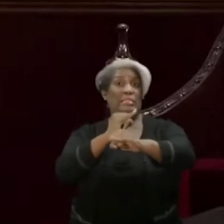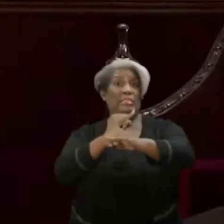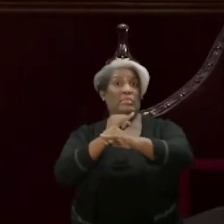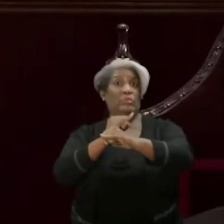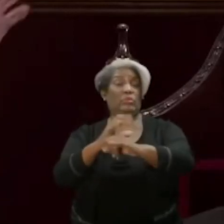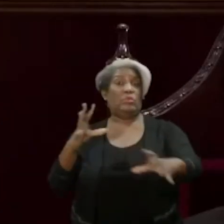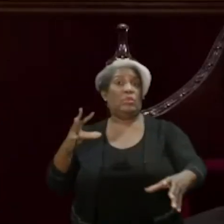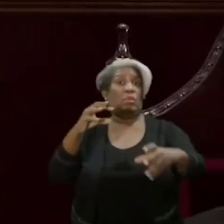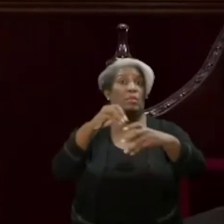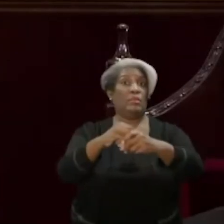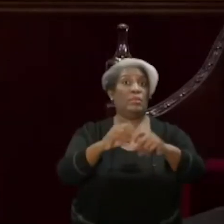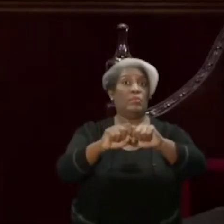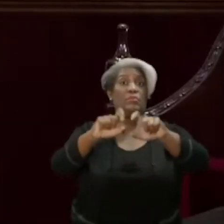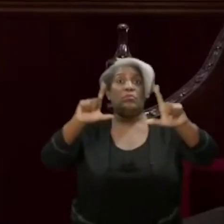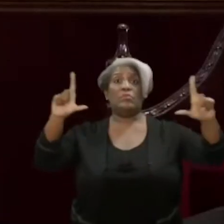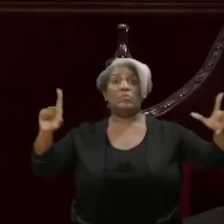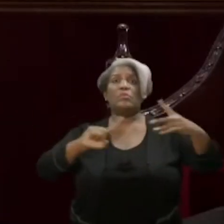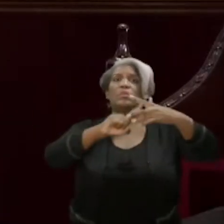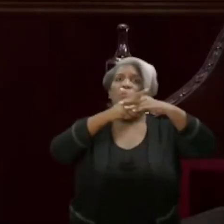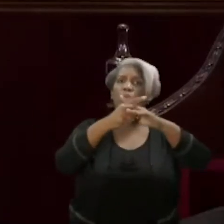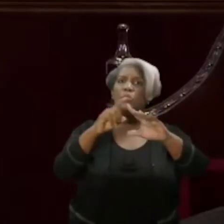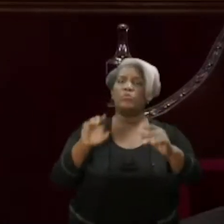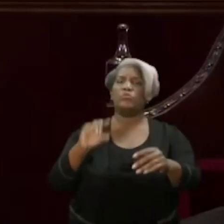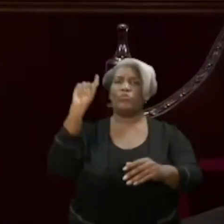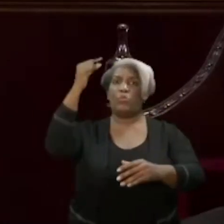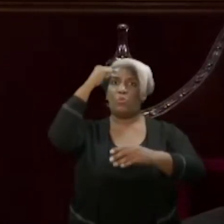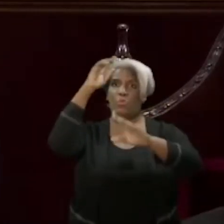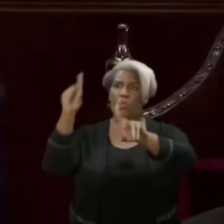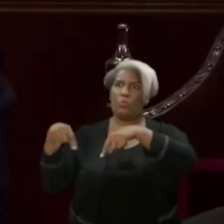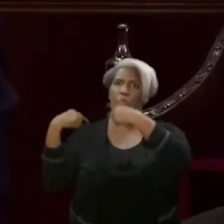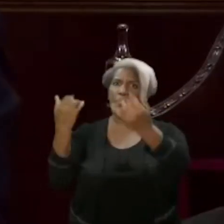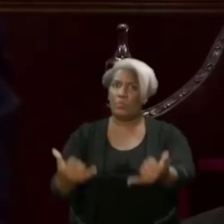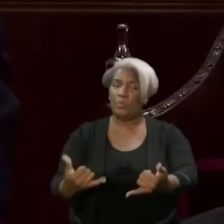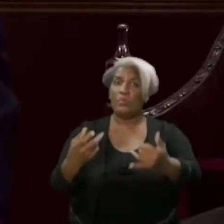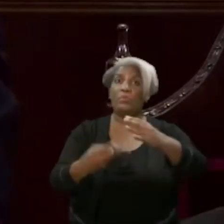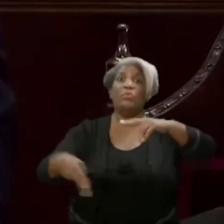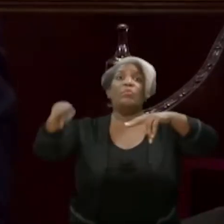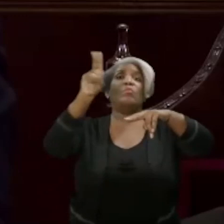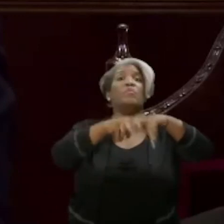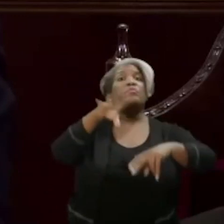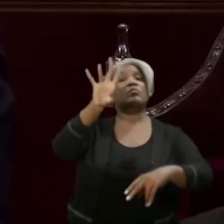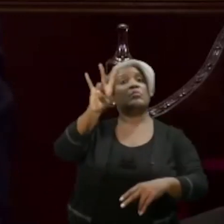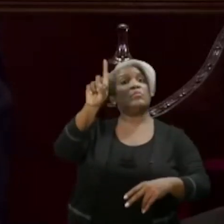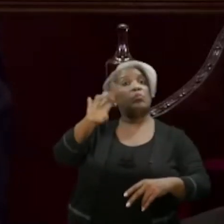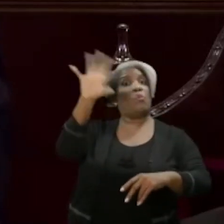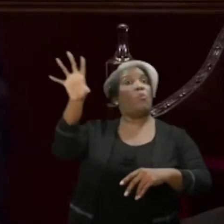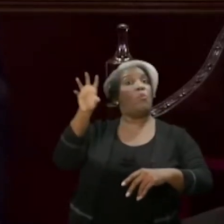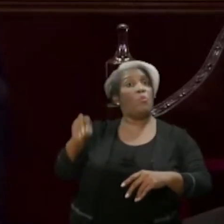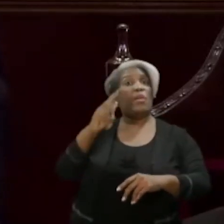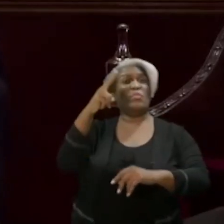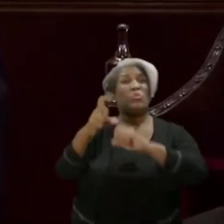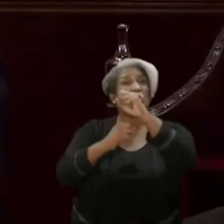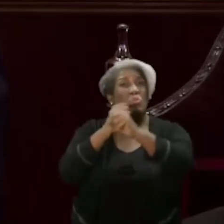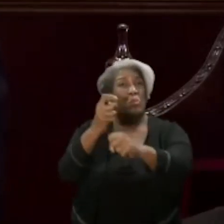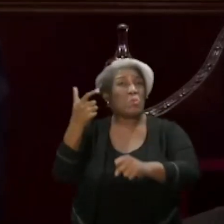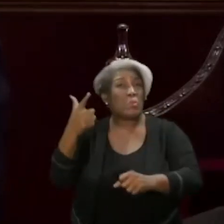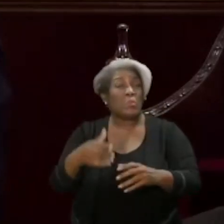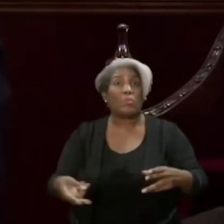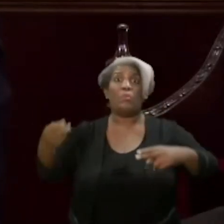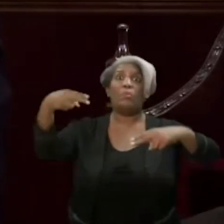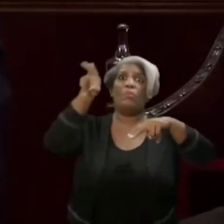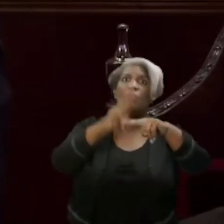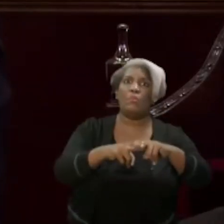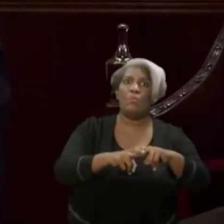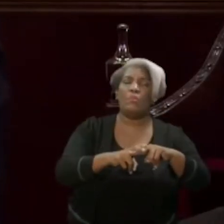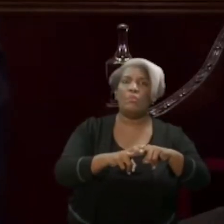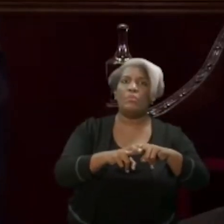transaccional desde el inicio de este gobierno, representando un incremento del 71% en solo dos años y medio respecto a